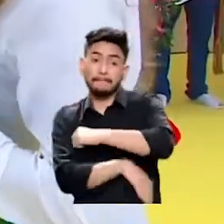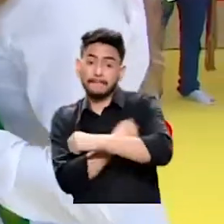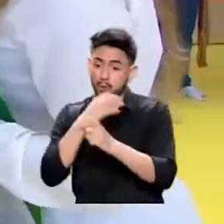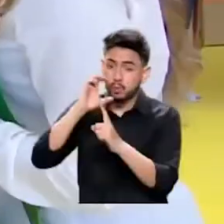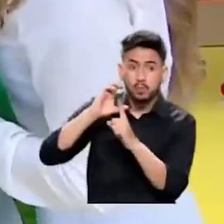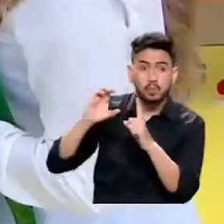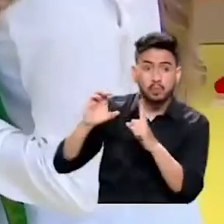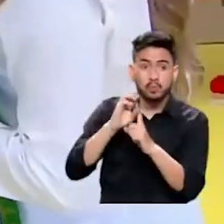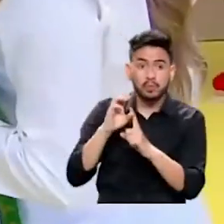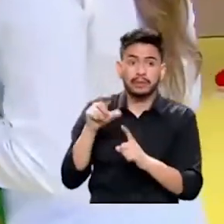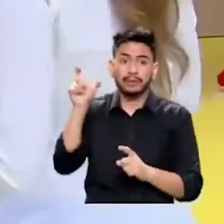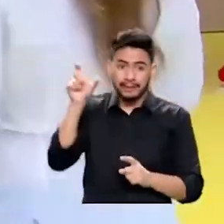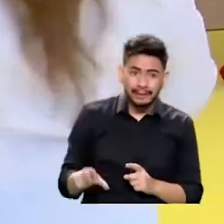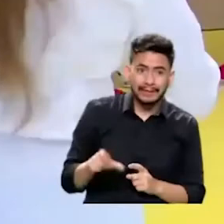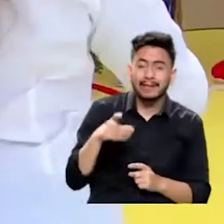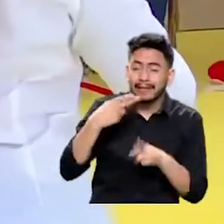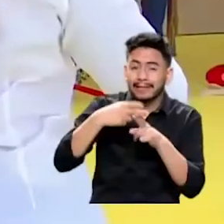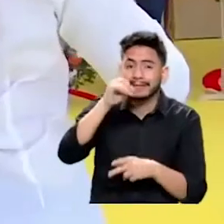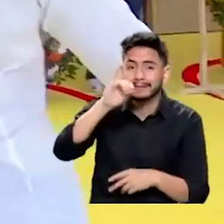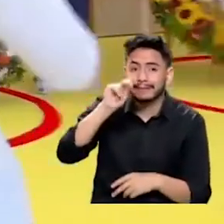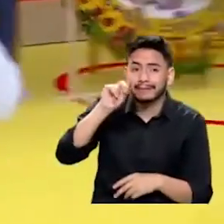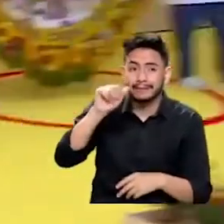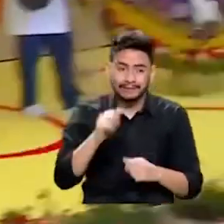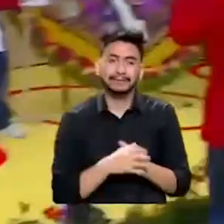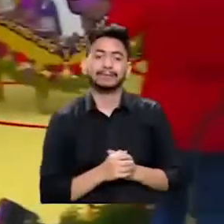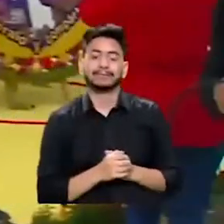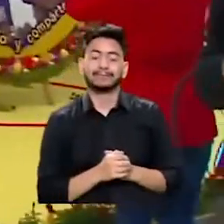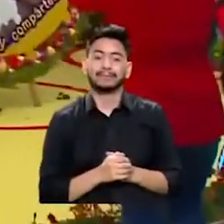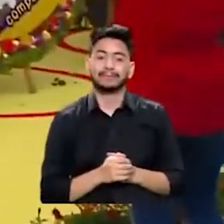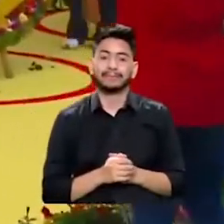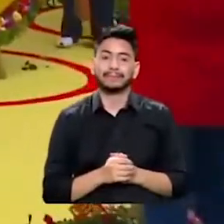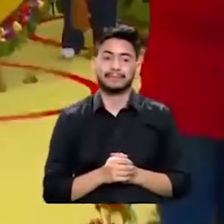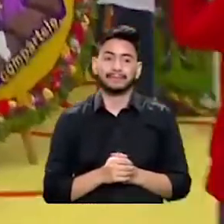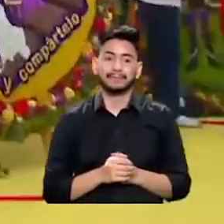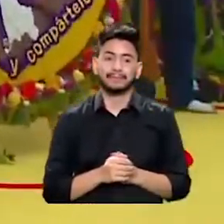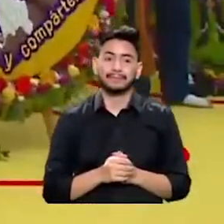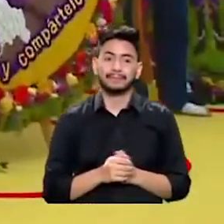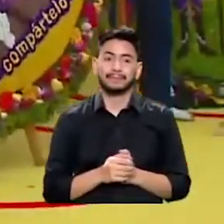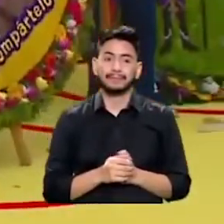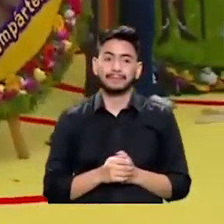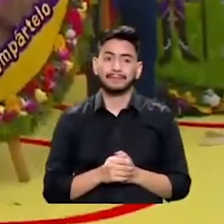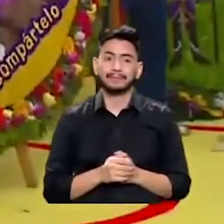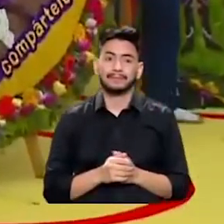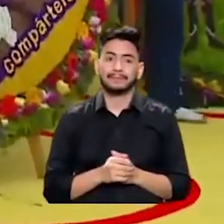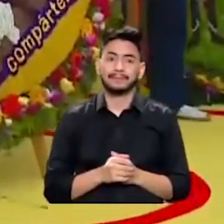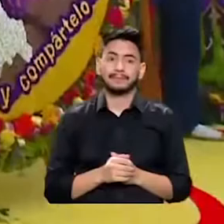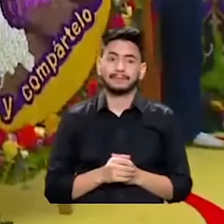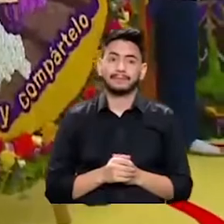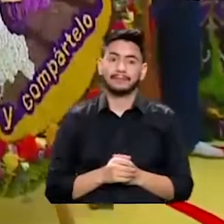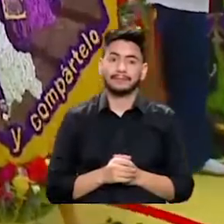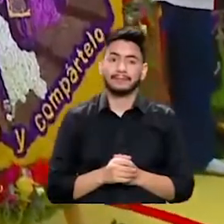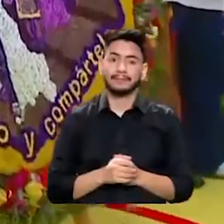contrato 112, Alirio de Jesús Zapata, Grajales, Vereda El Rosario.